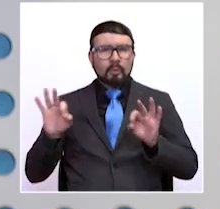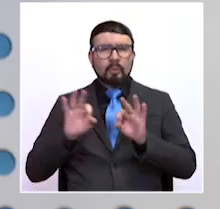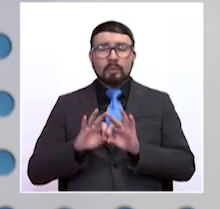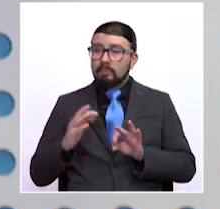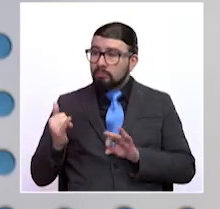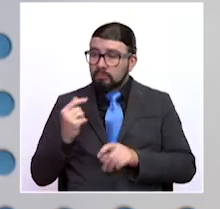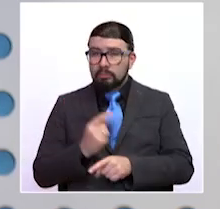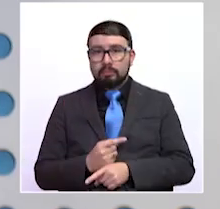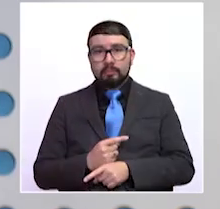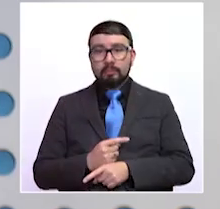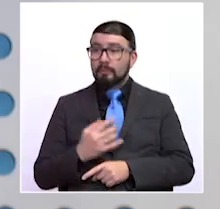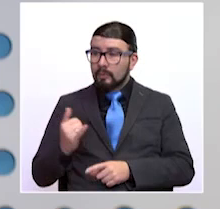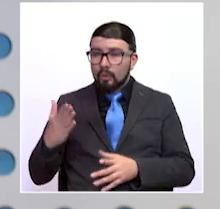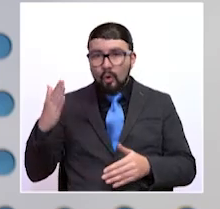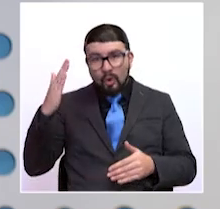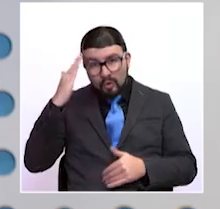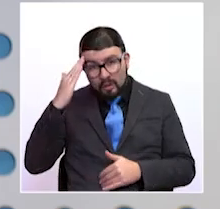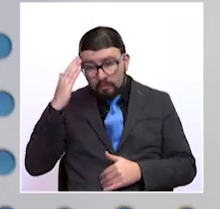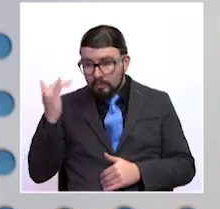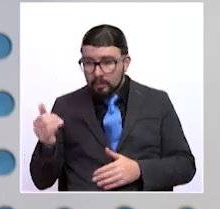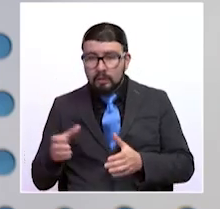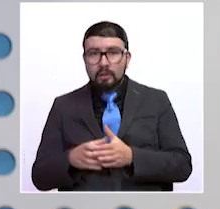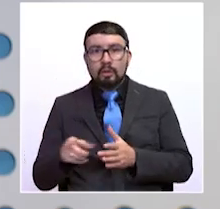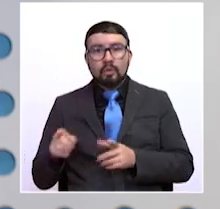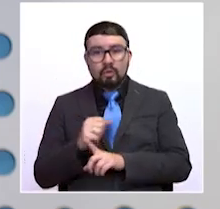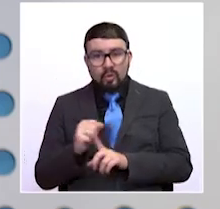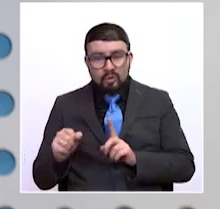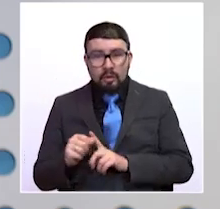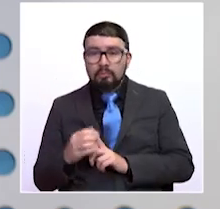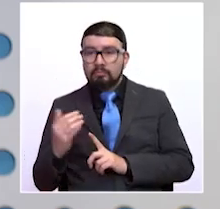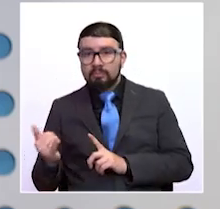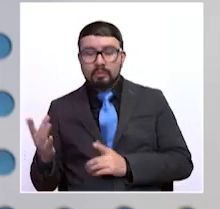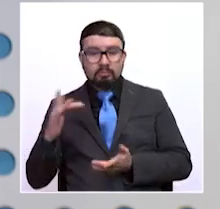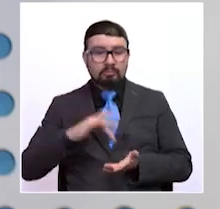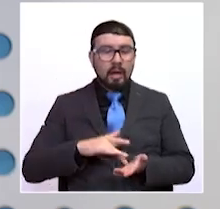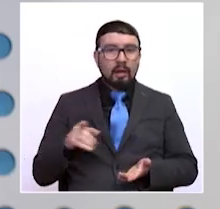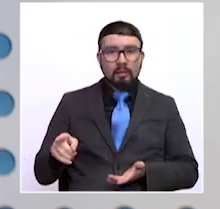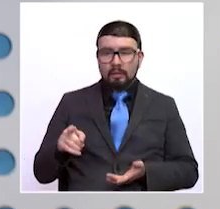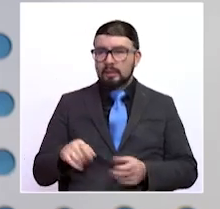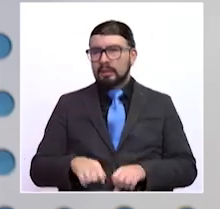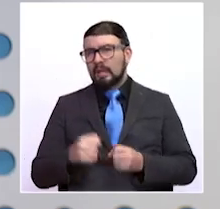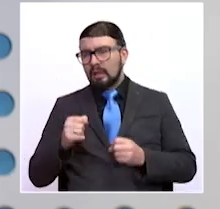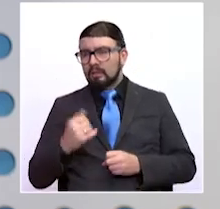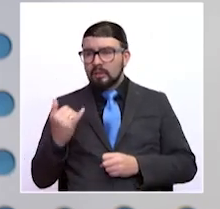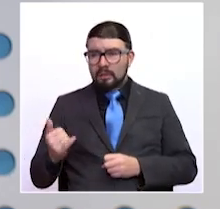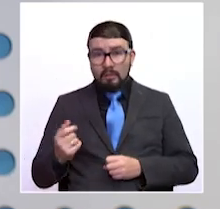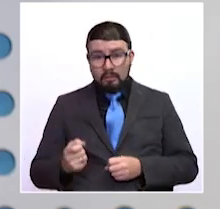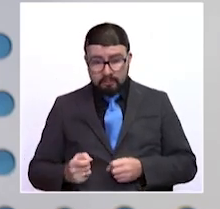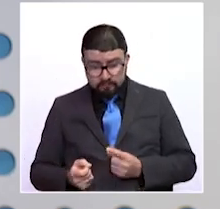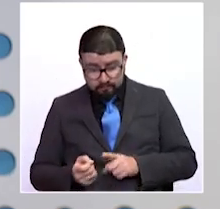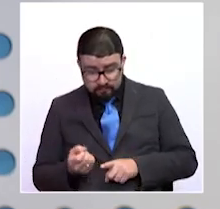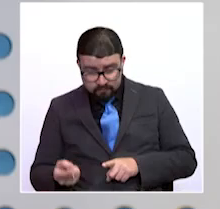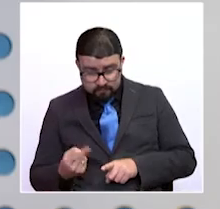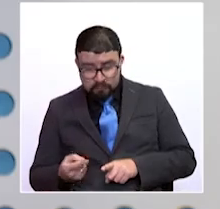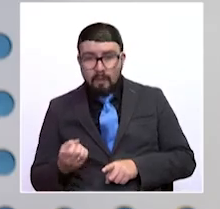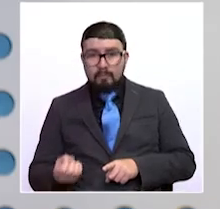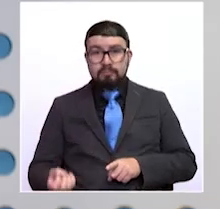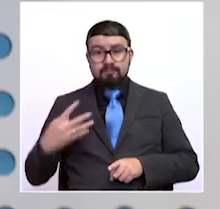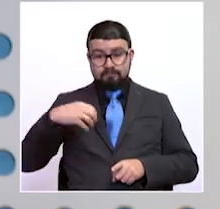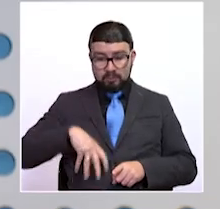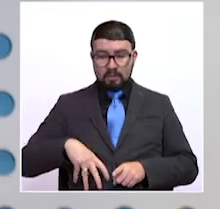hacerle conciencia a la sociedad y a los padres que el daño de una chispita tan bonita como esa puede llegar hasta la muerte del